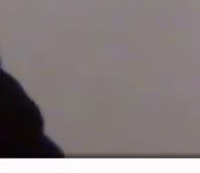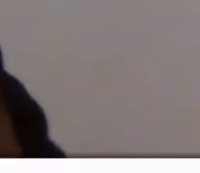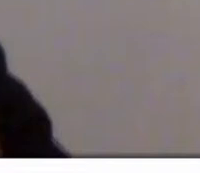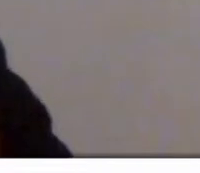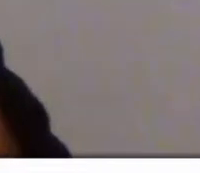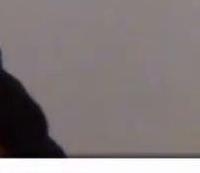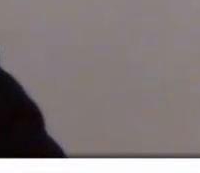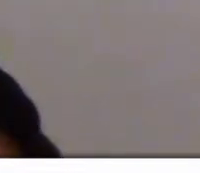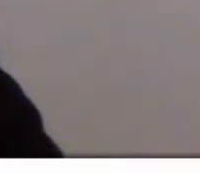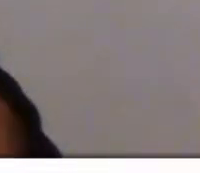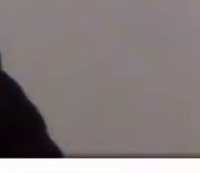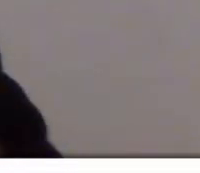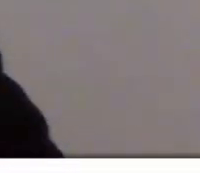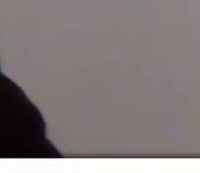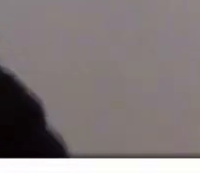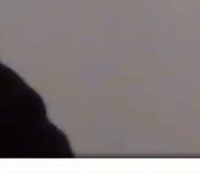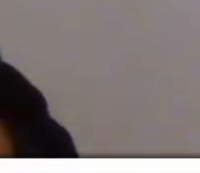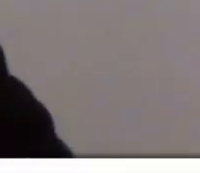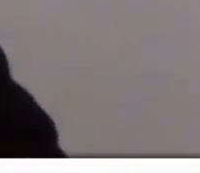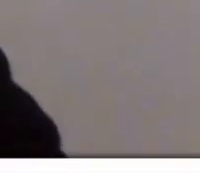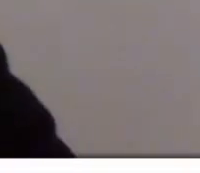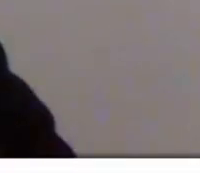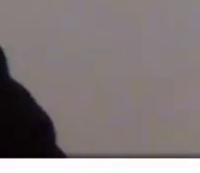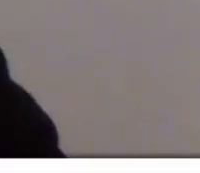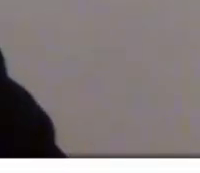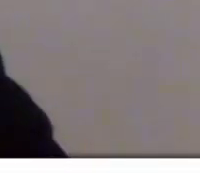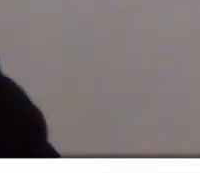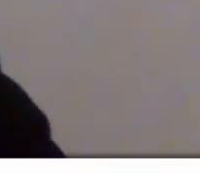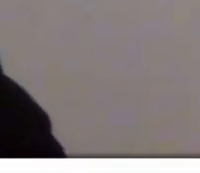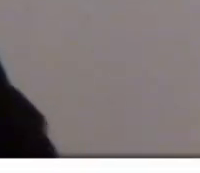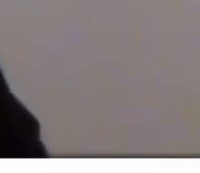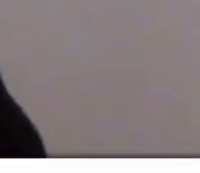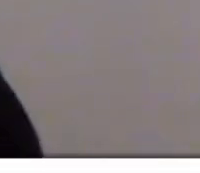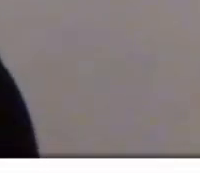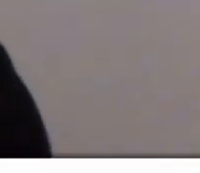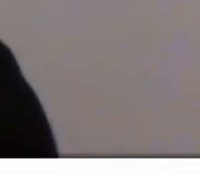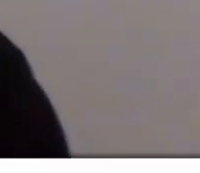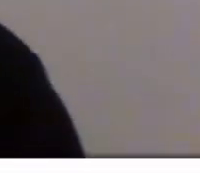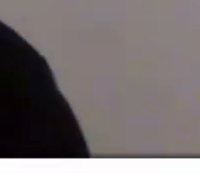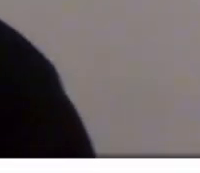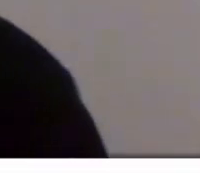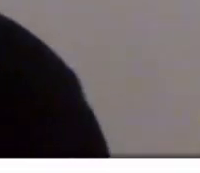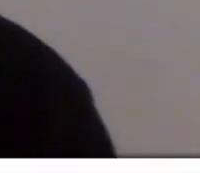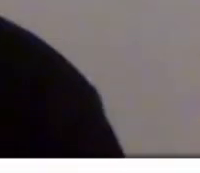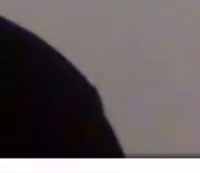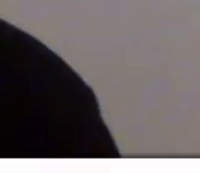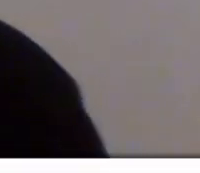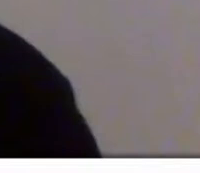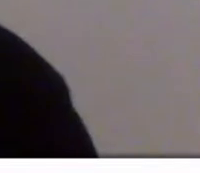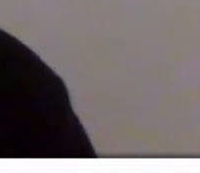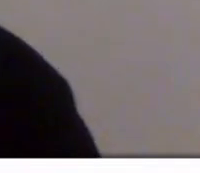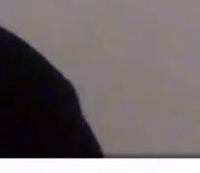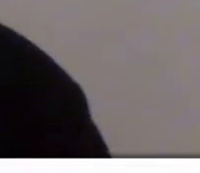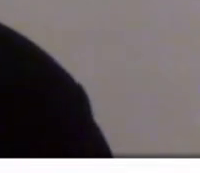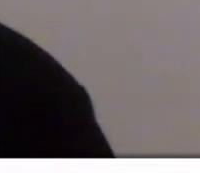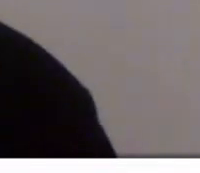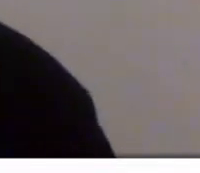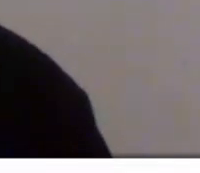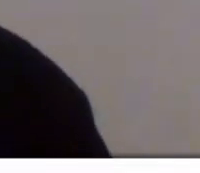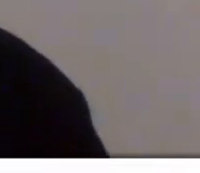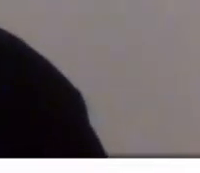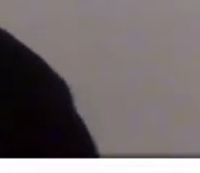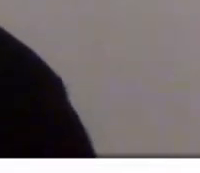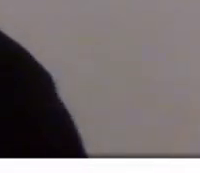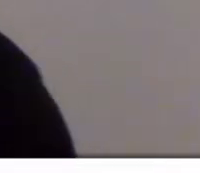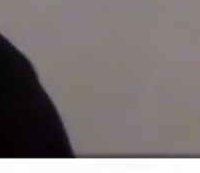165 personas de edad promedio 35 años decidieron inventar un país. Un país que fue pensado en clave de